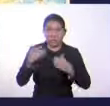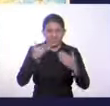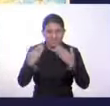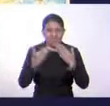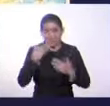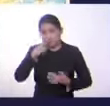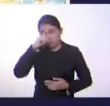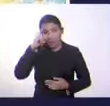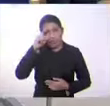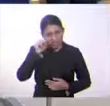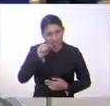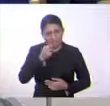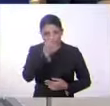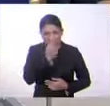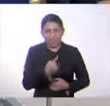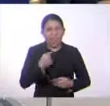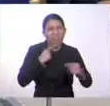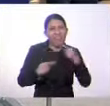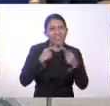empleador en este caso